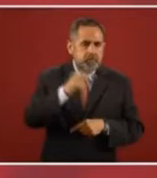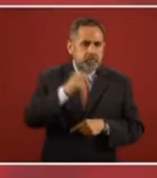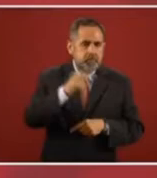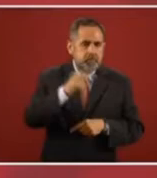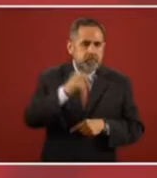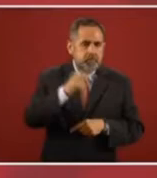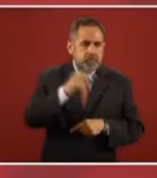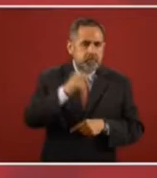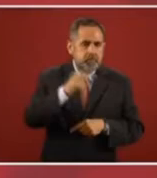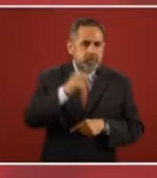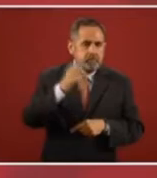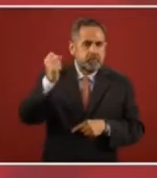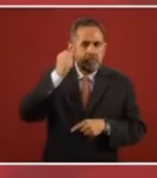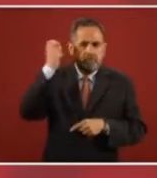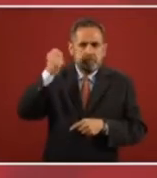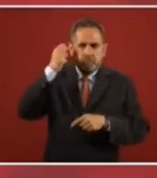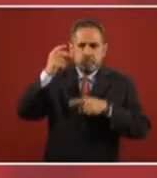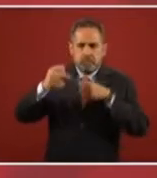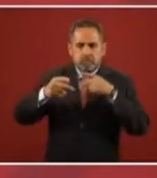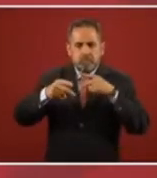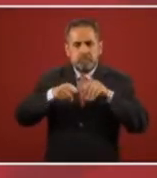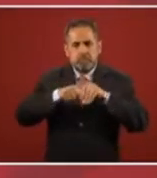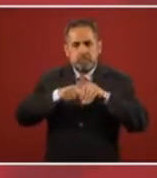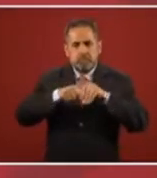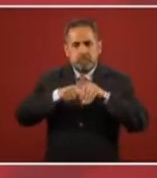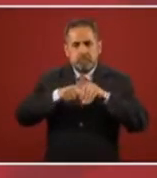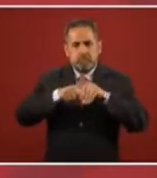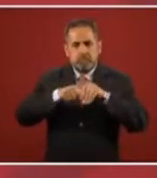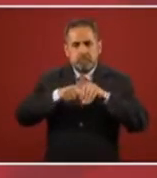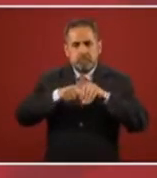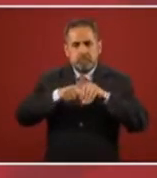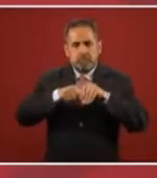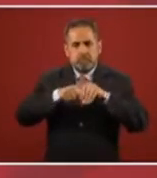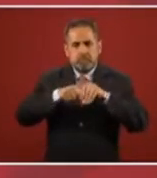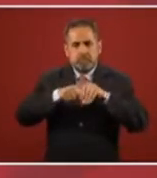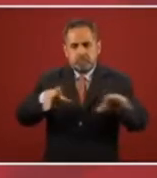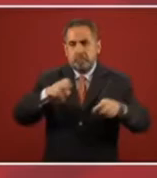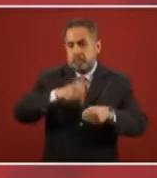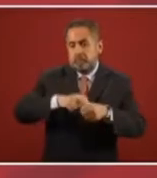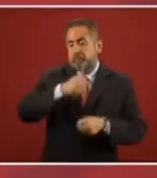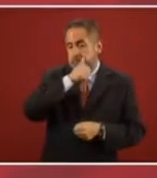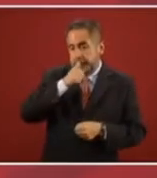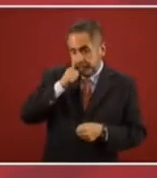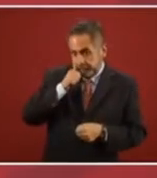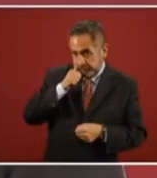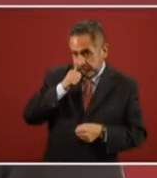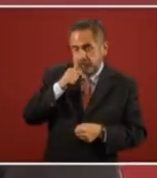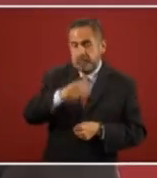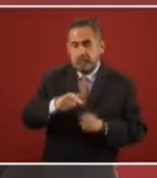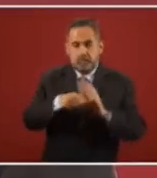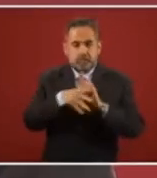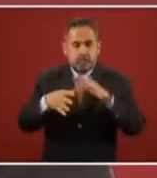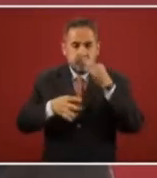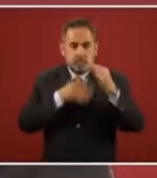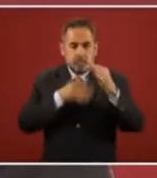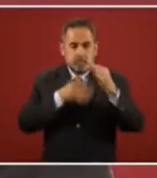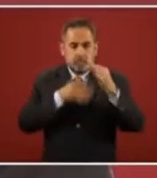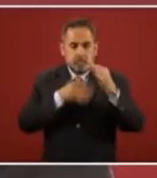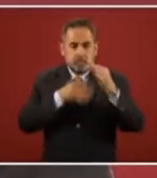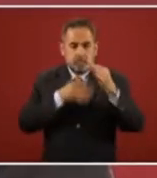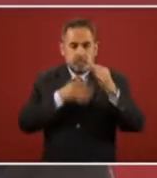mujeres con friends igual es ver en juárez de 7 a 8